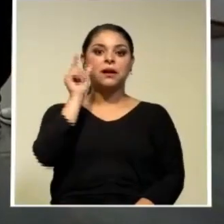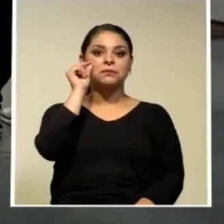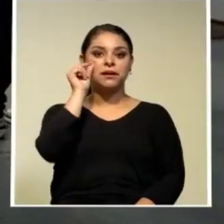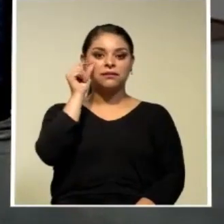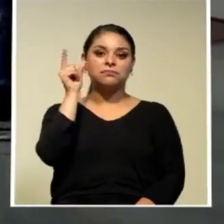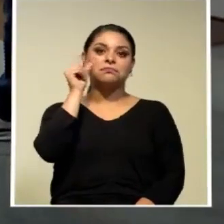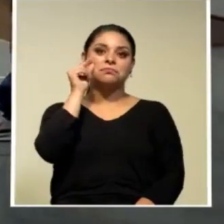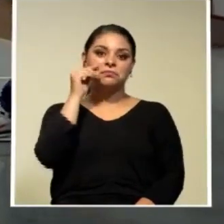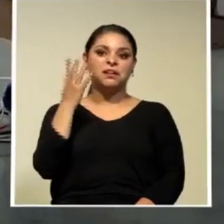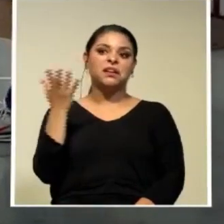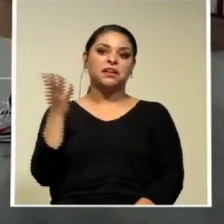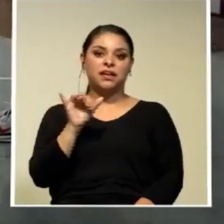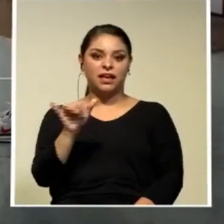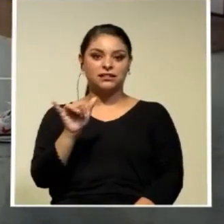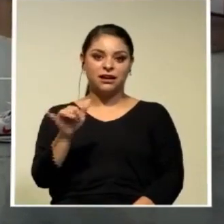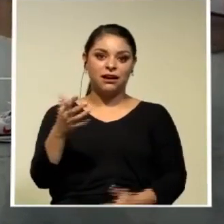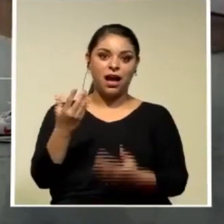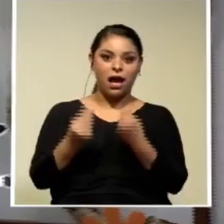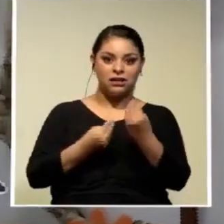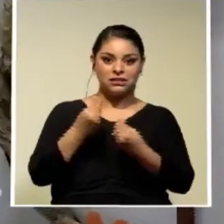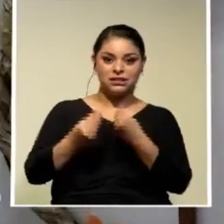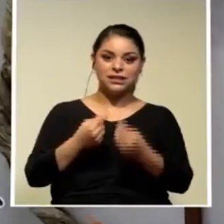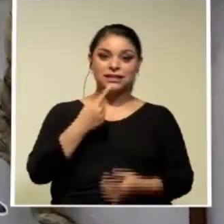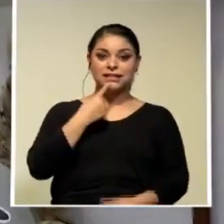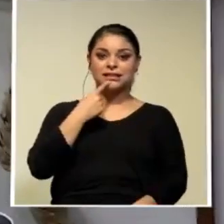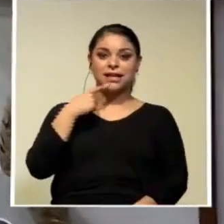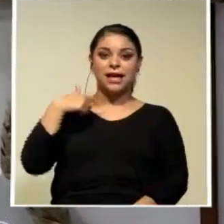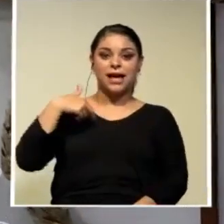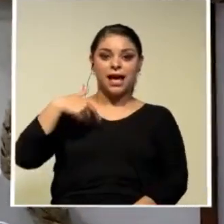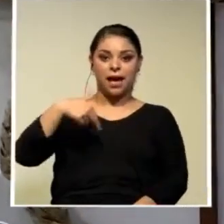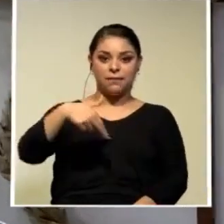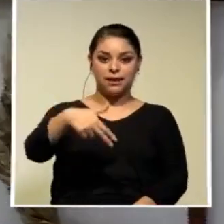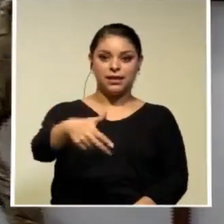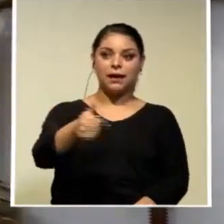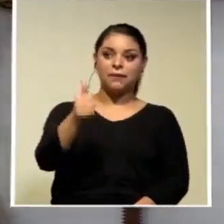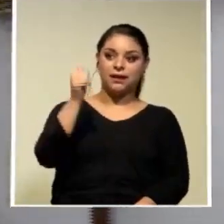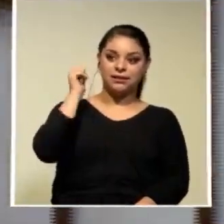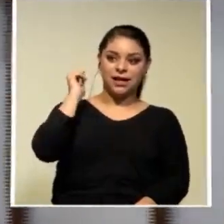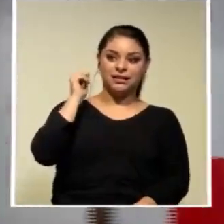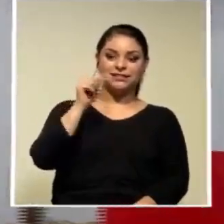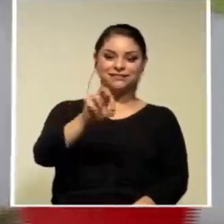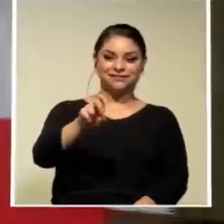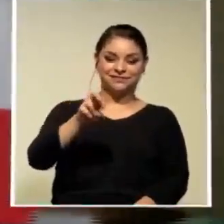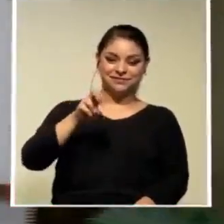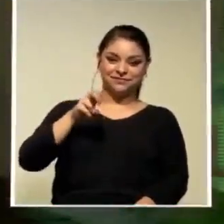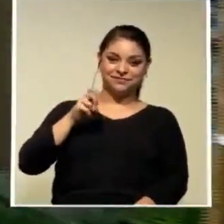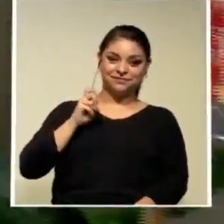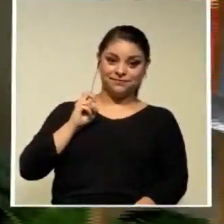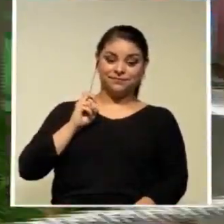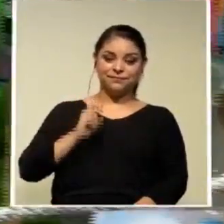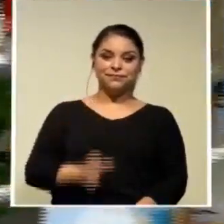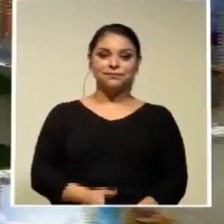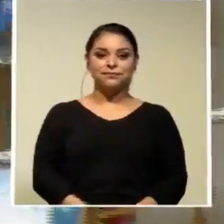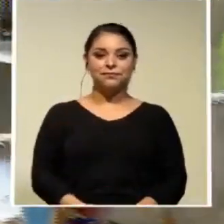Vamos a ver qué le corresponde a la niña Gwen. Camina hacia atrás. Camina. Vamos, caballito.